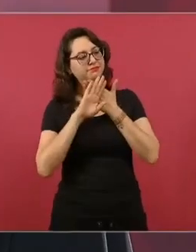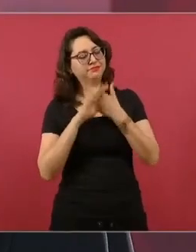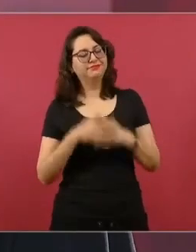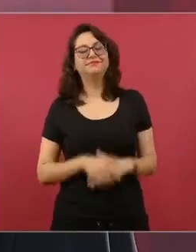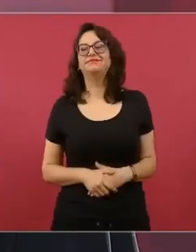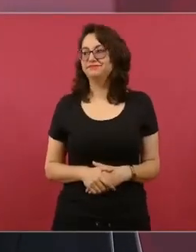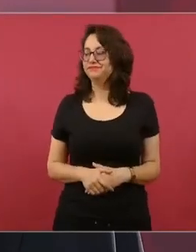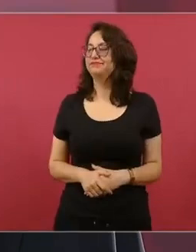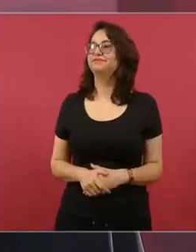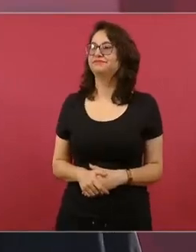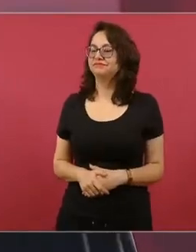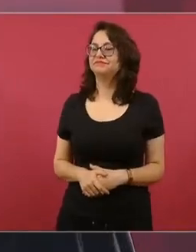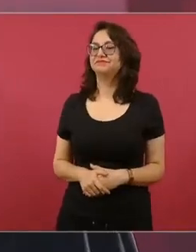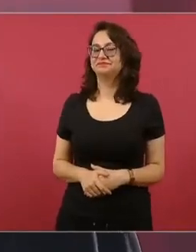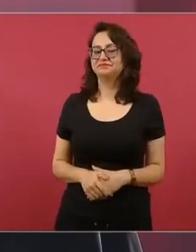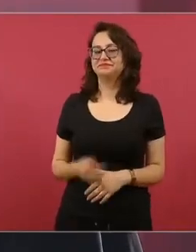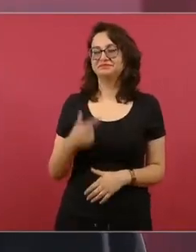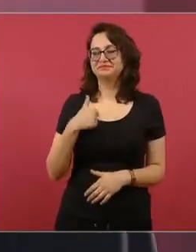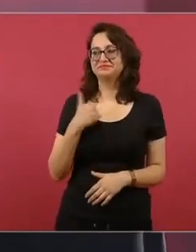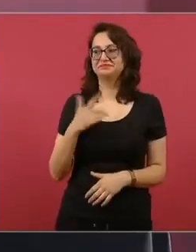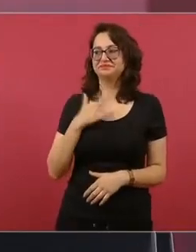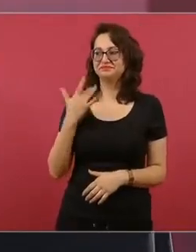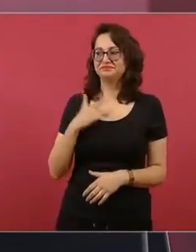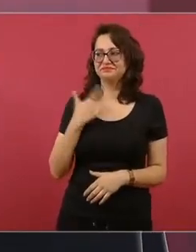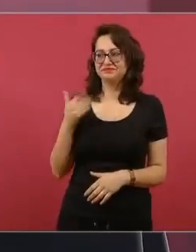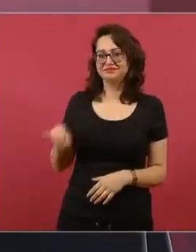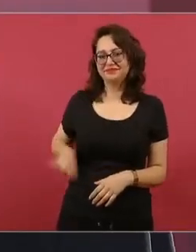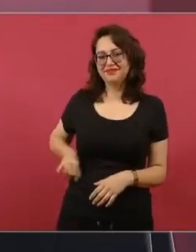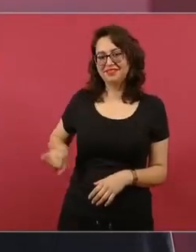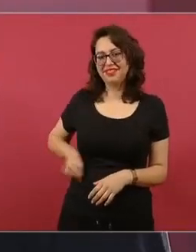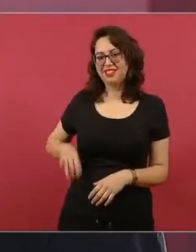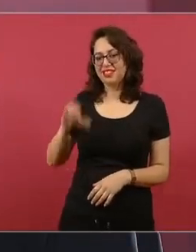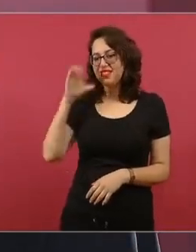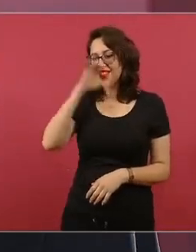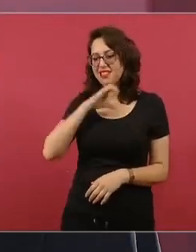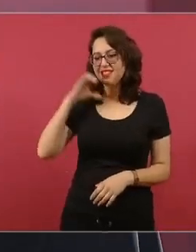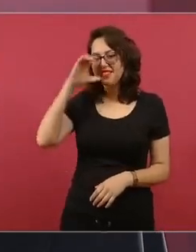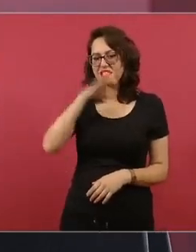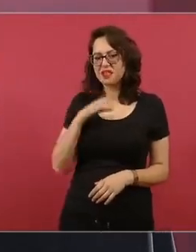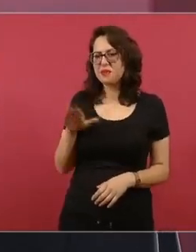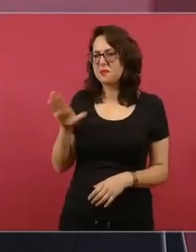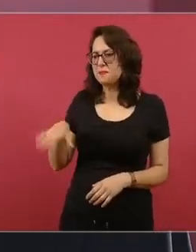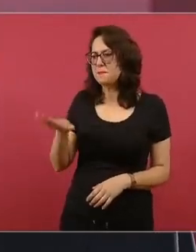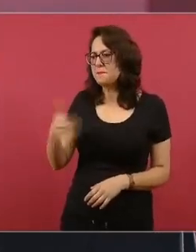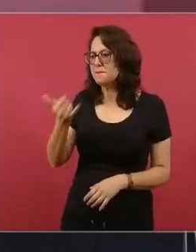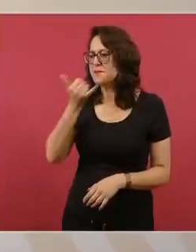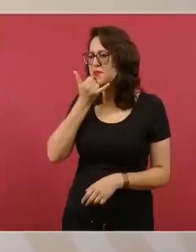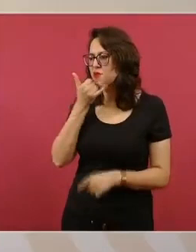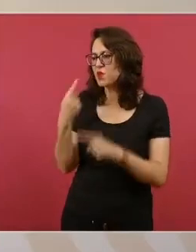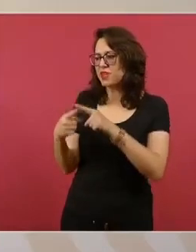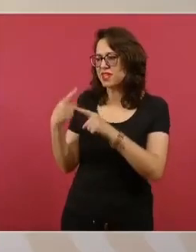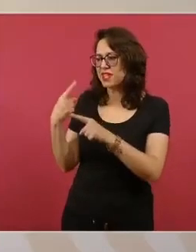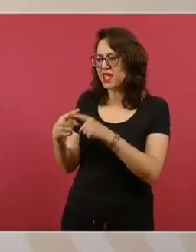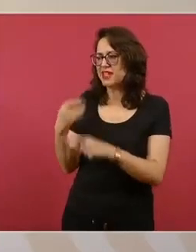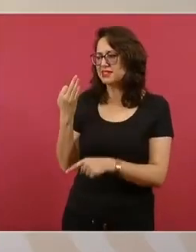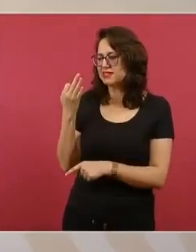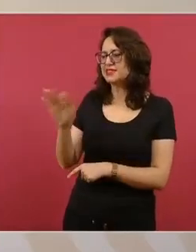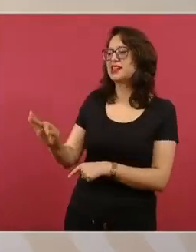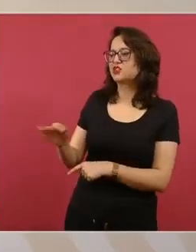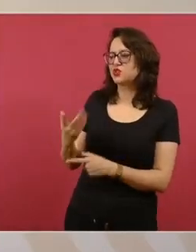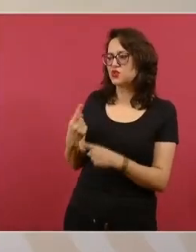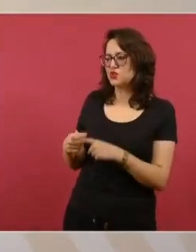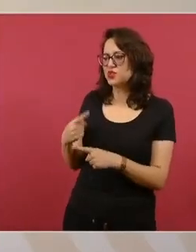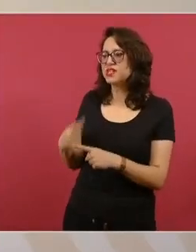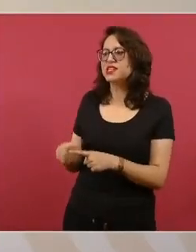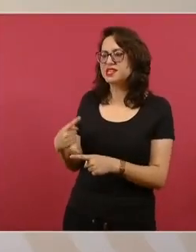me interesaba saber. En la siguiente plática, pues le pregunté por quién había sido